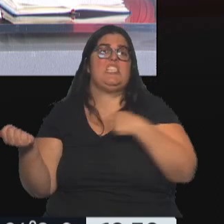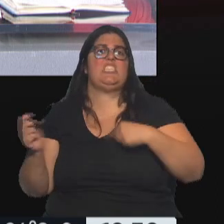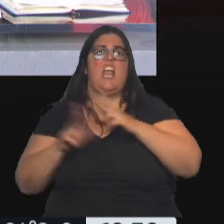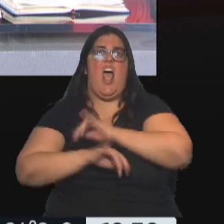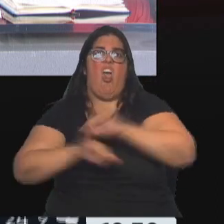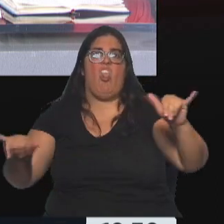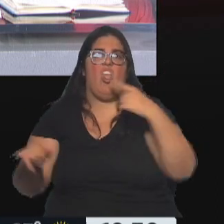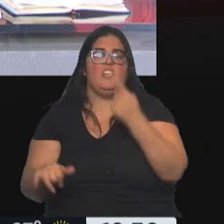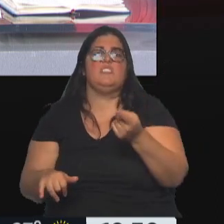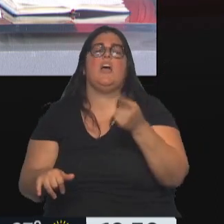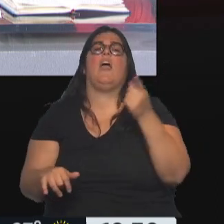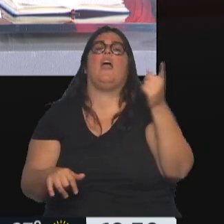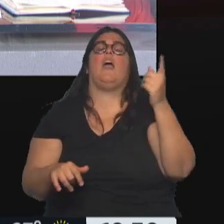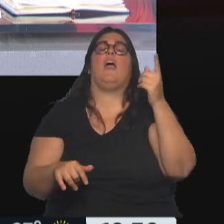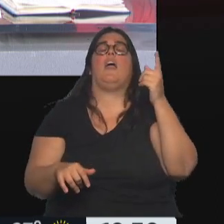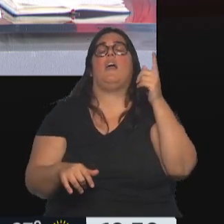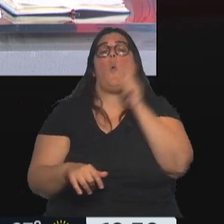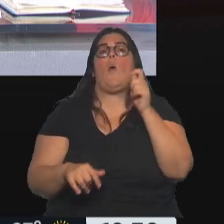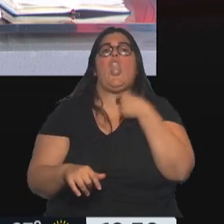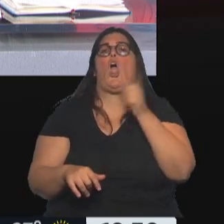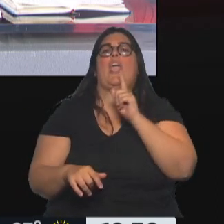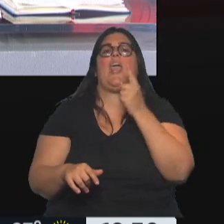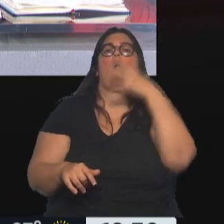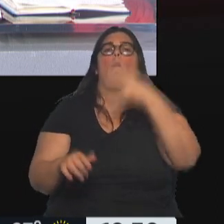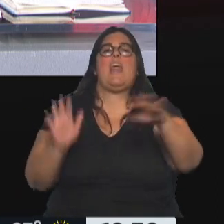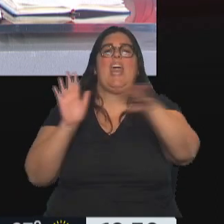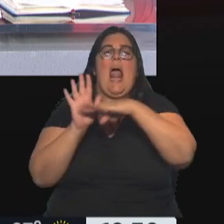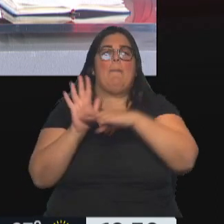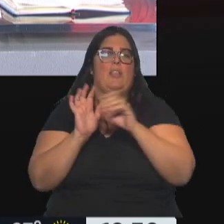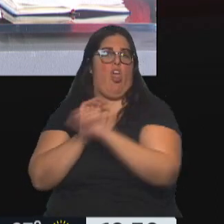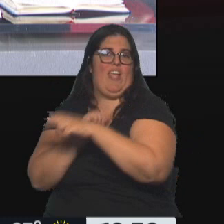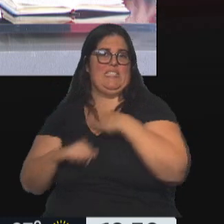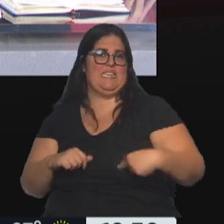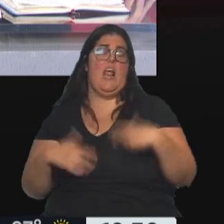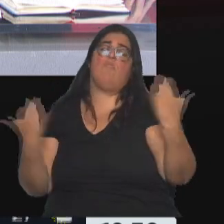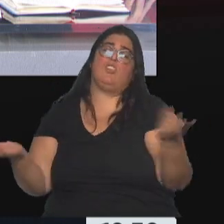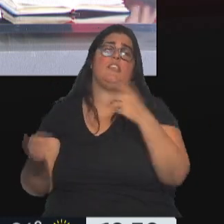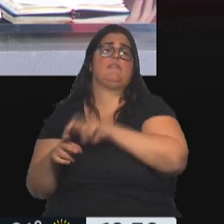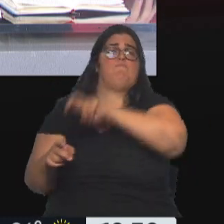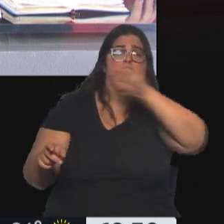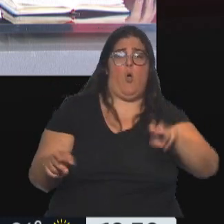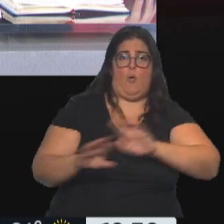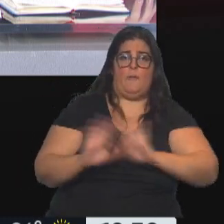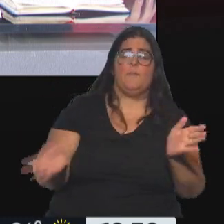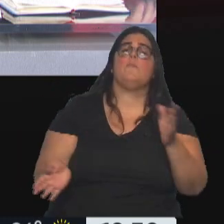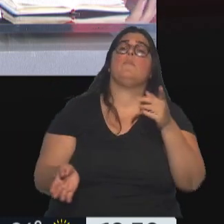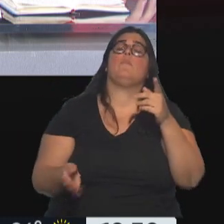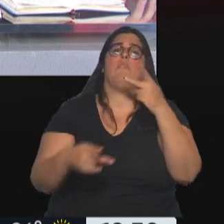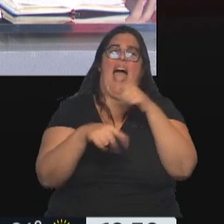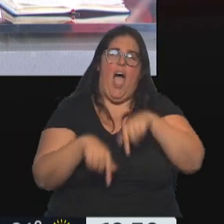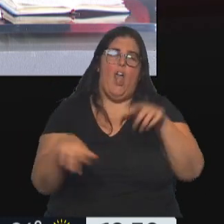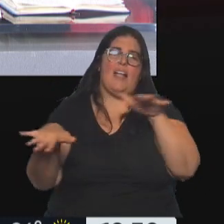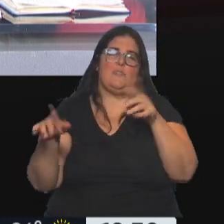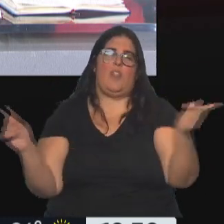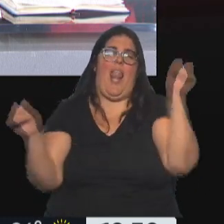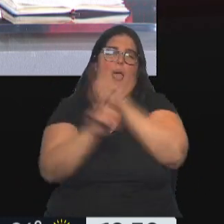quiso cumplir con los reglamentos de China y es por eso que no operan. Digamos, es decir, que si bien estamos hablando de esta situación de TikTok en Estados